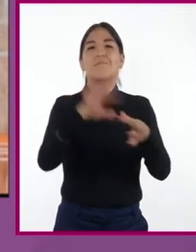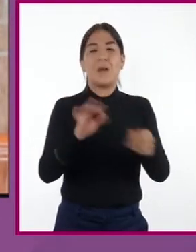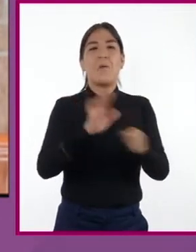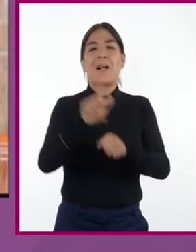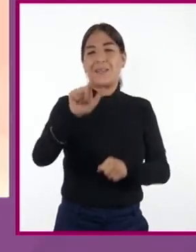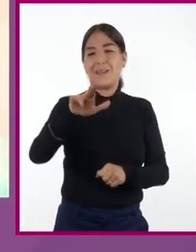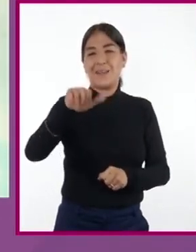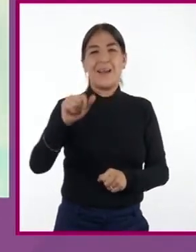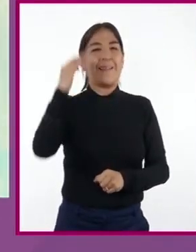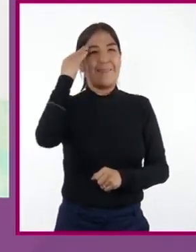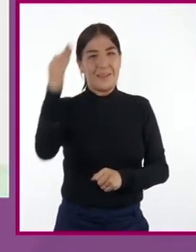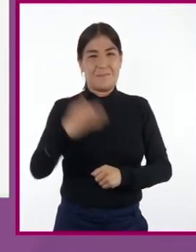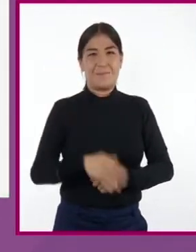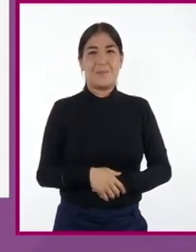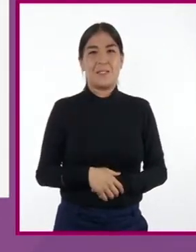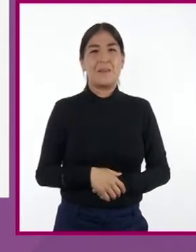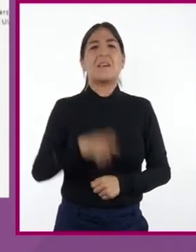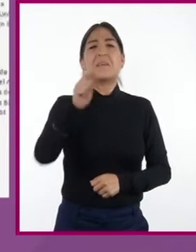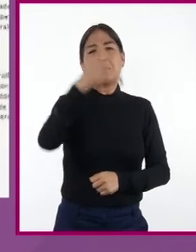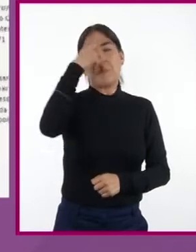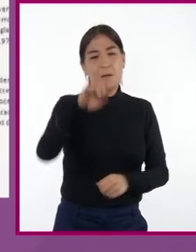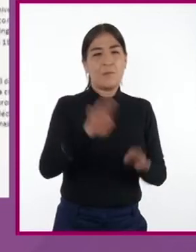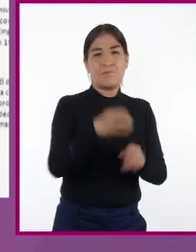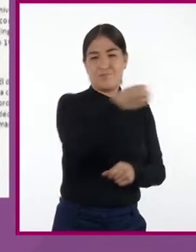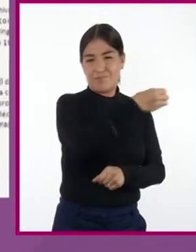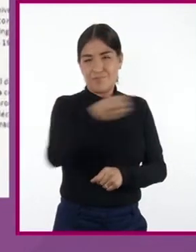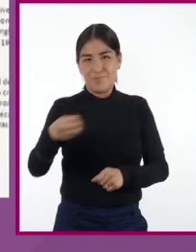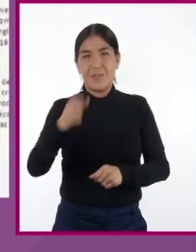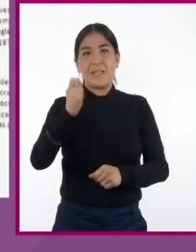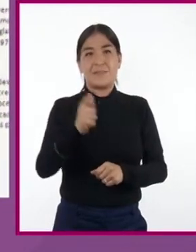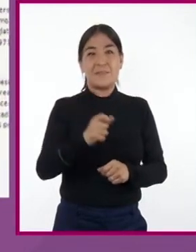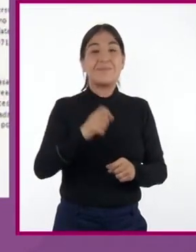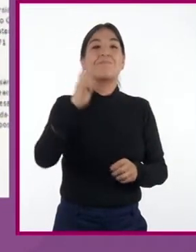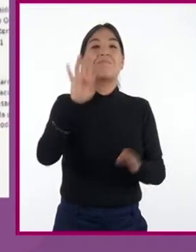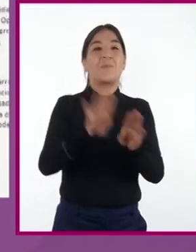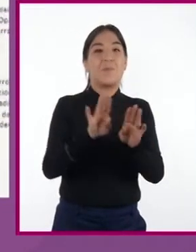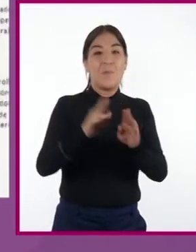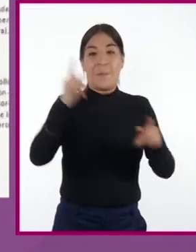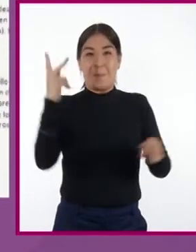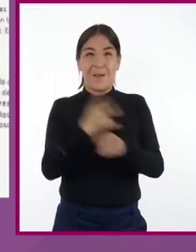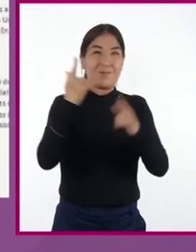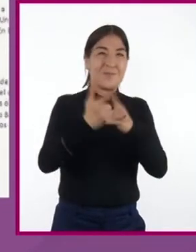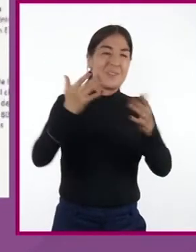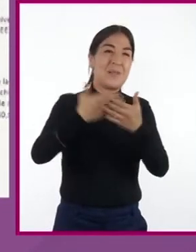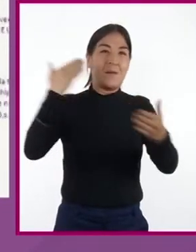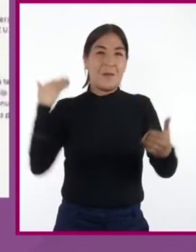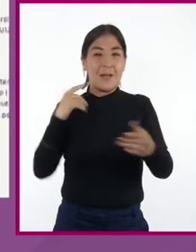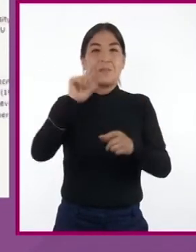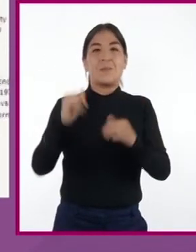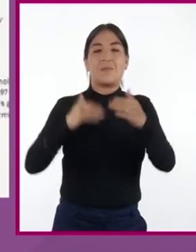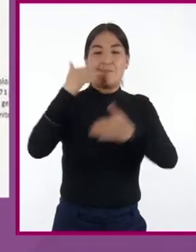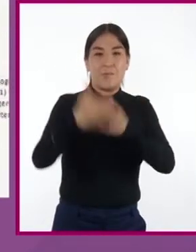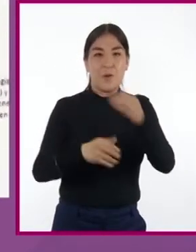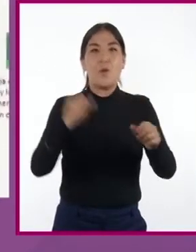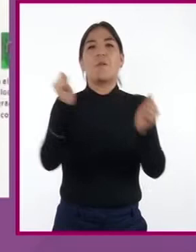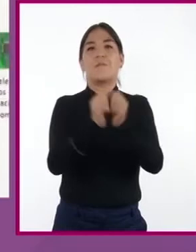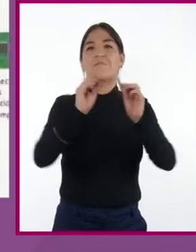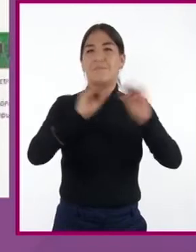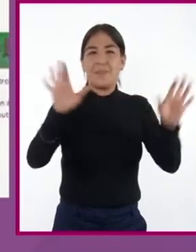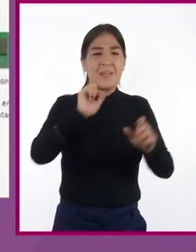del tiempo, la cual permite ordenar una secuencia de eventos o hechos de tal forma que se visualice con claridad